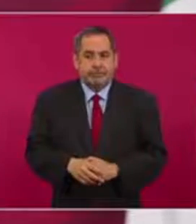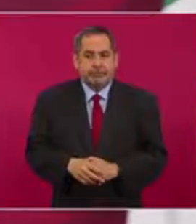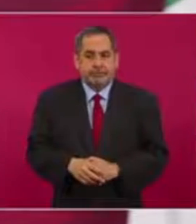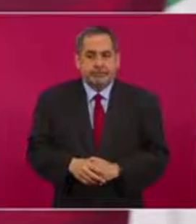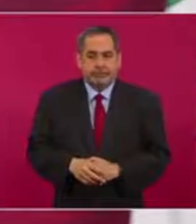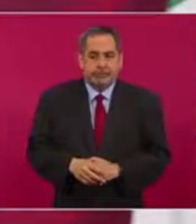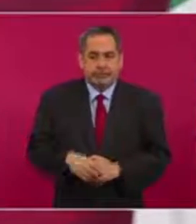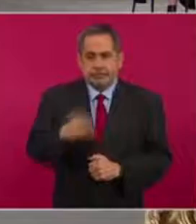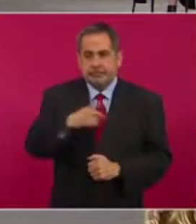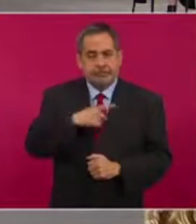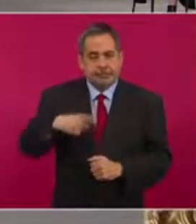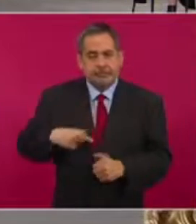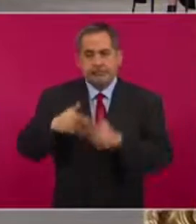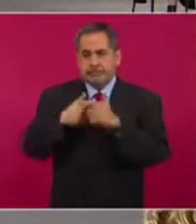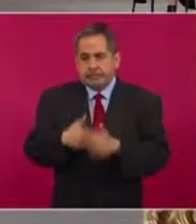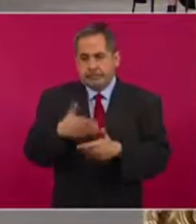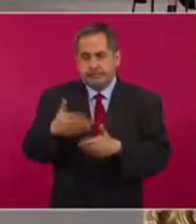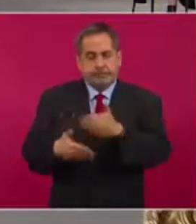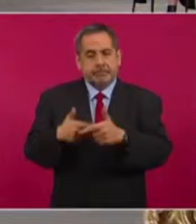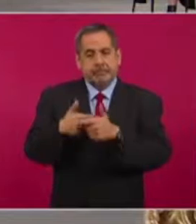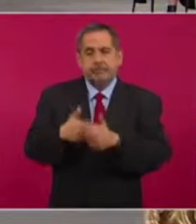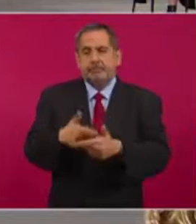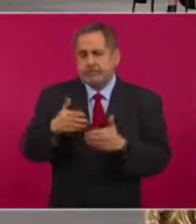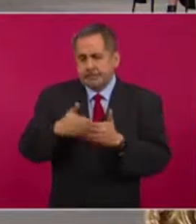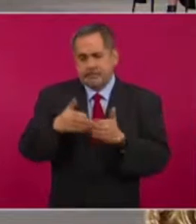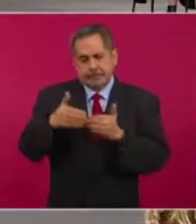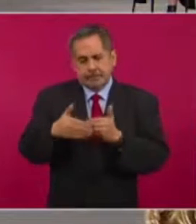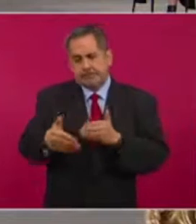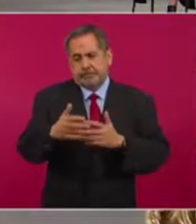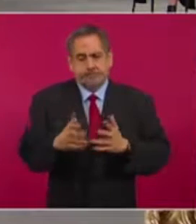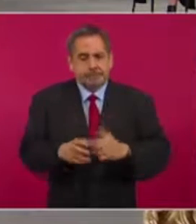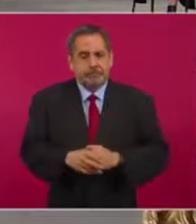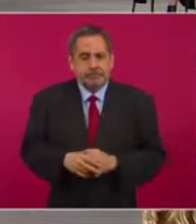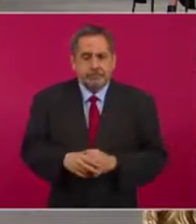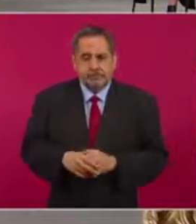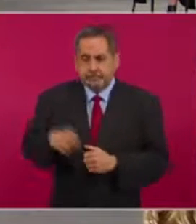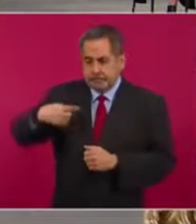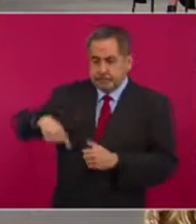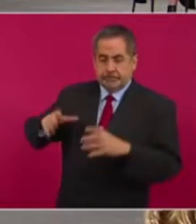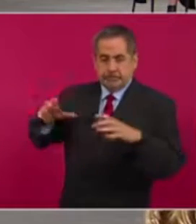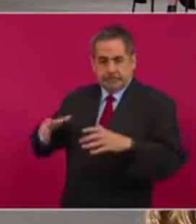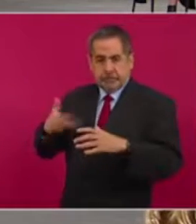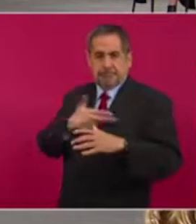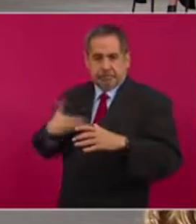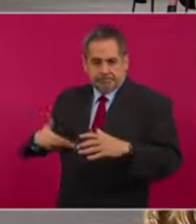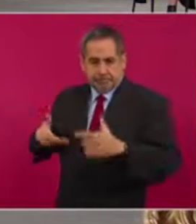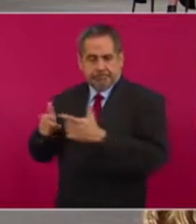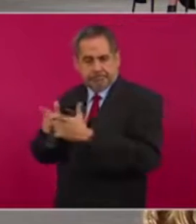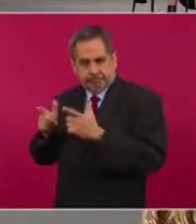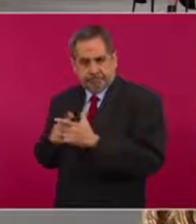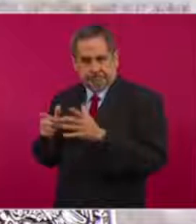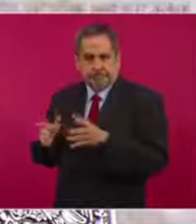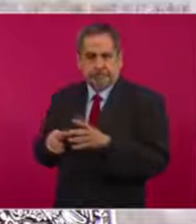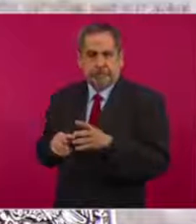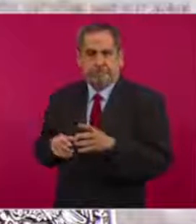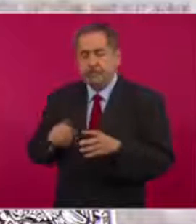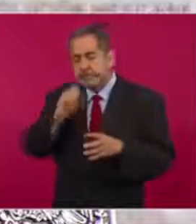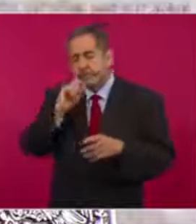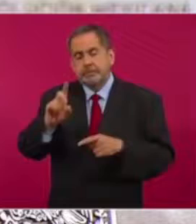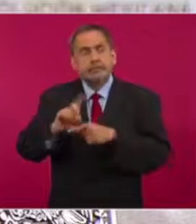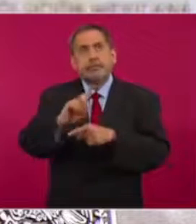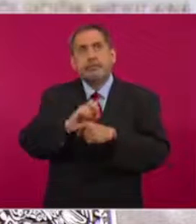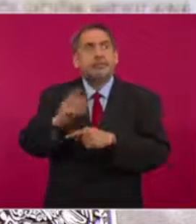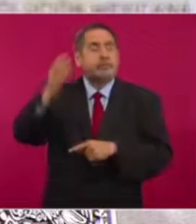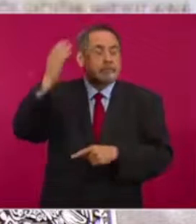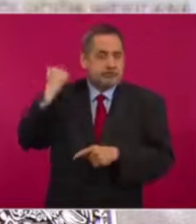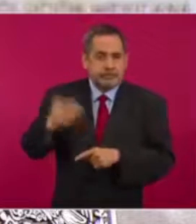Pero tenemos que seguir adelante en el Ejecutivo. Y dijimos desde el